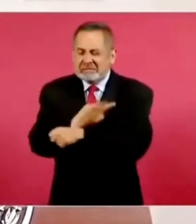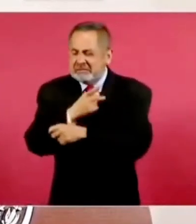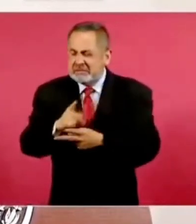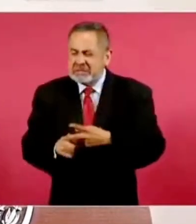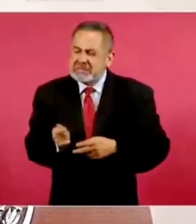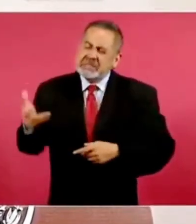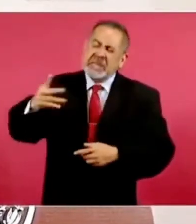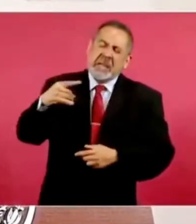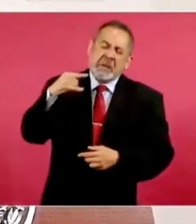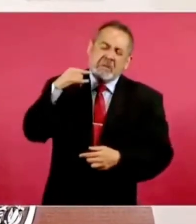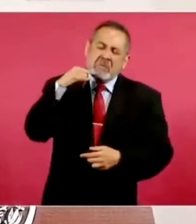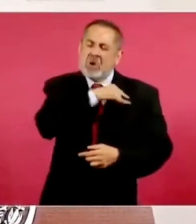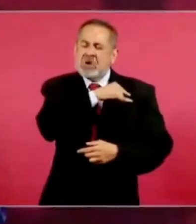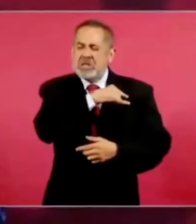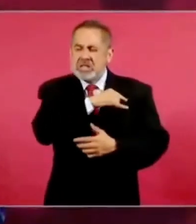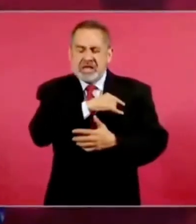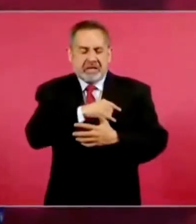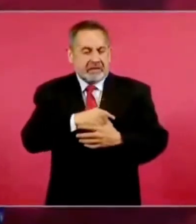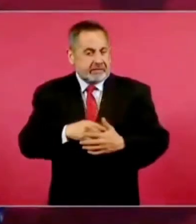hipócrita,